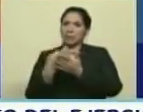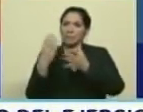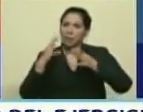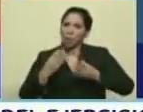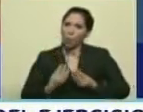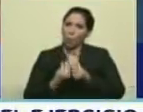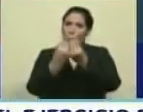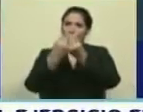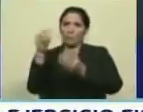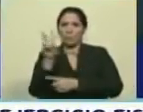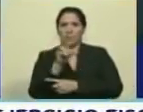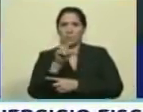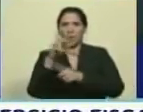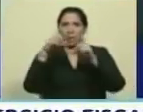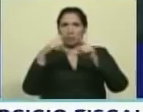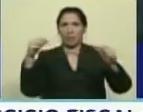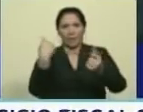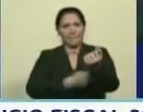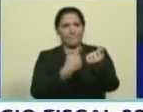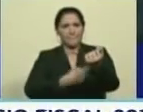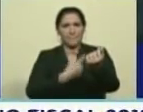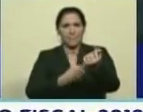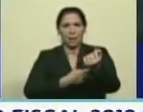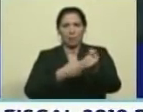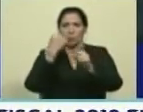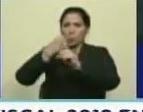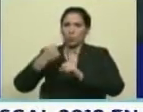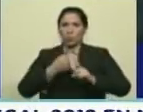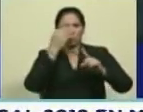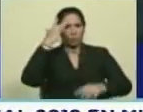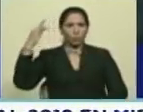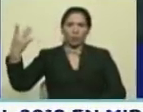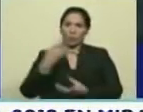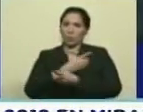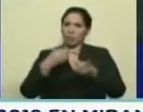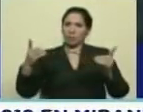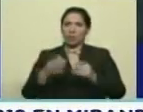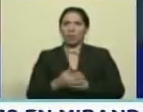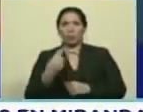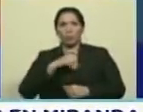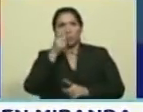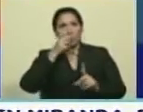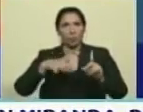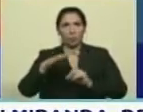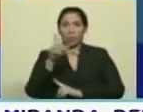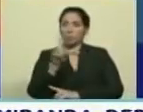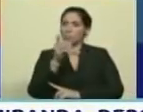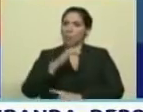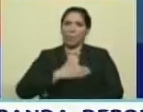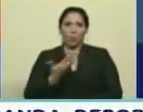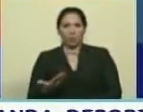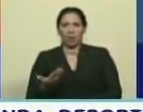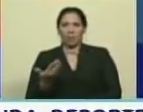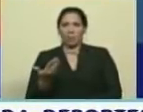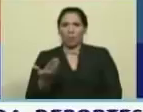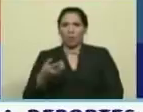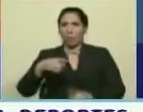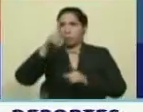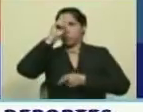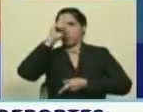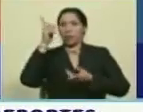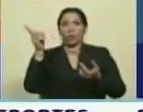a Nicaragua, hermanos de luchas y sueños por la dignidad de nuestros pueblos. No podemos ser ingenuos ni